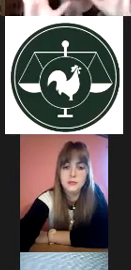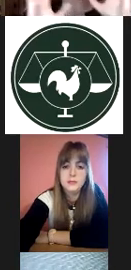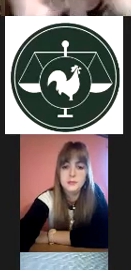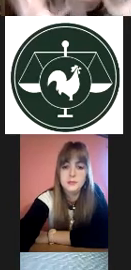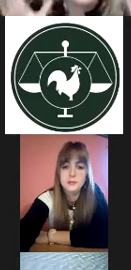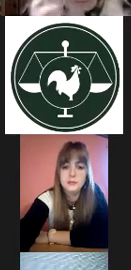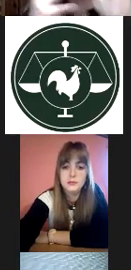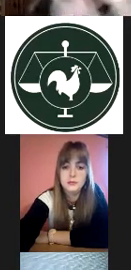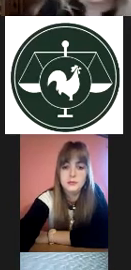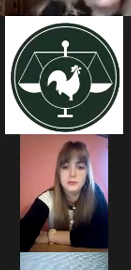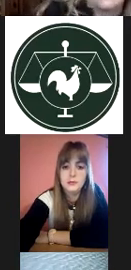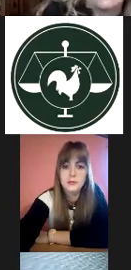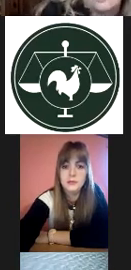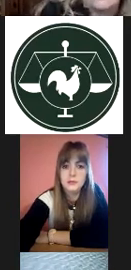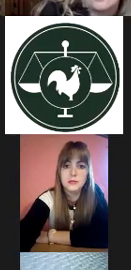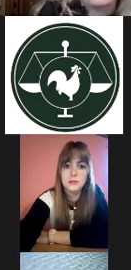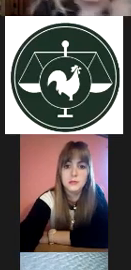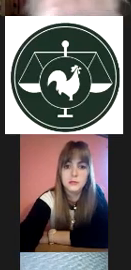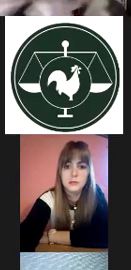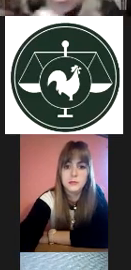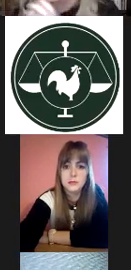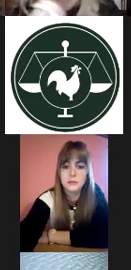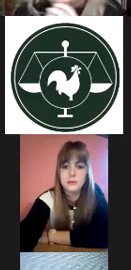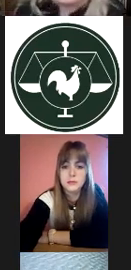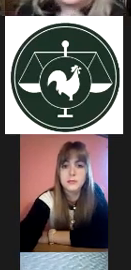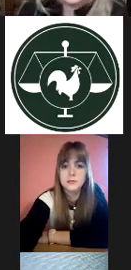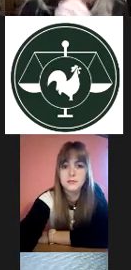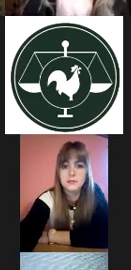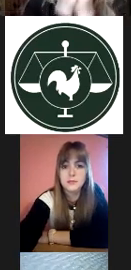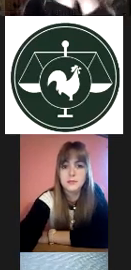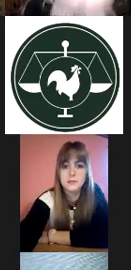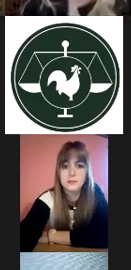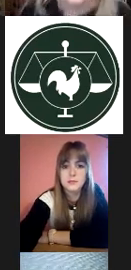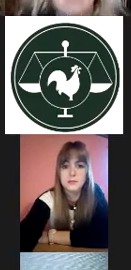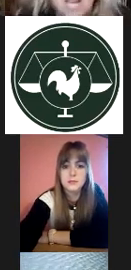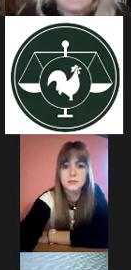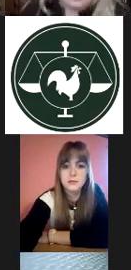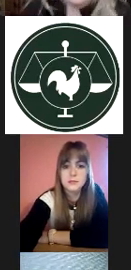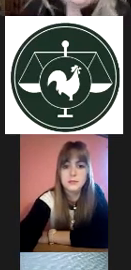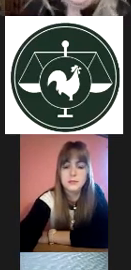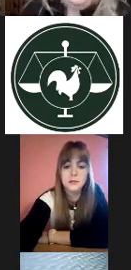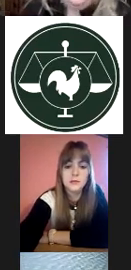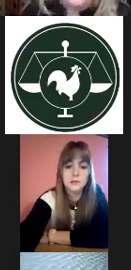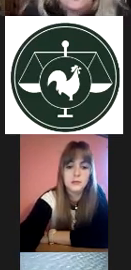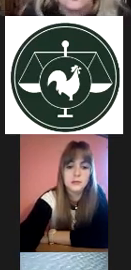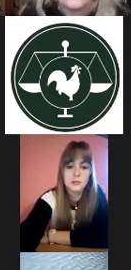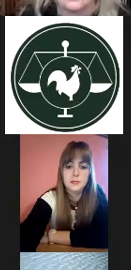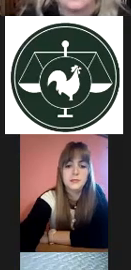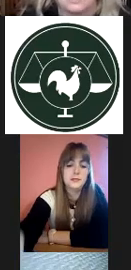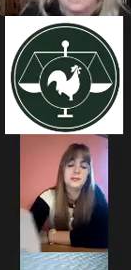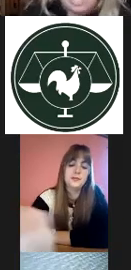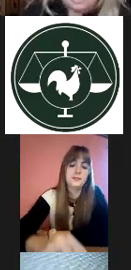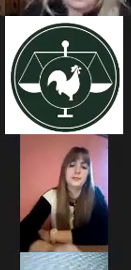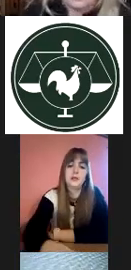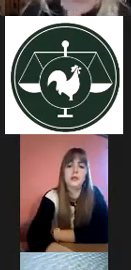que piensan que debería hacerse una cosa en un momento, en lugar de aprovechar que la persona llevó el animal hasta el lugar. Las dos cosas a la